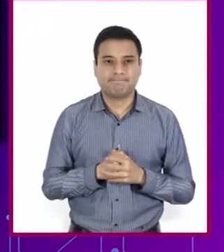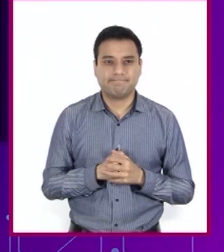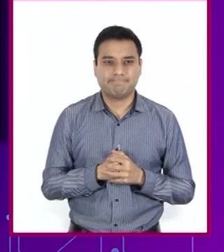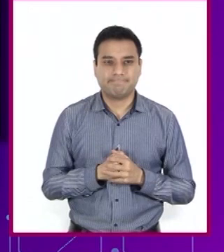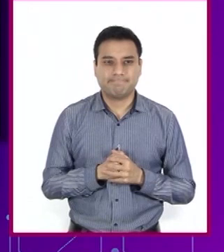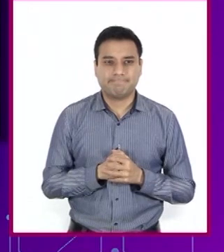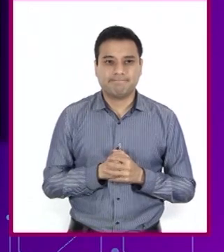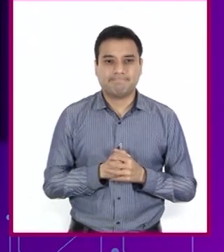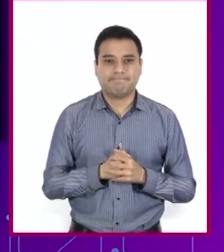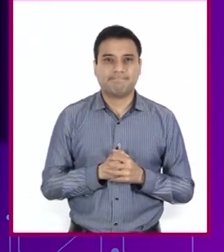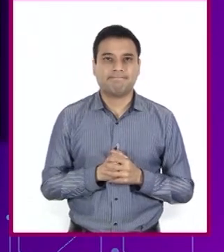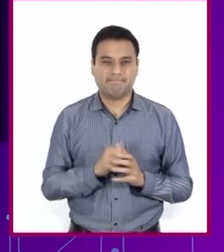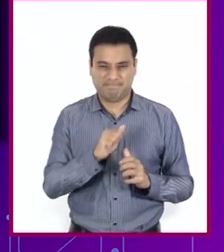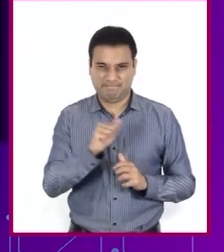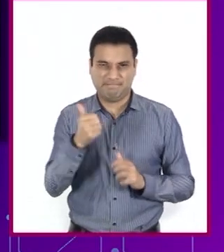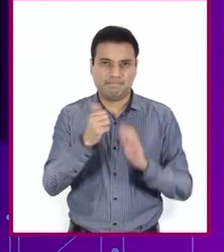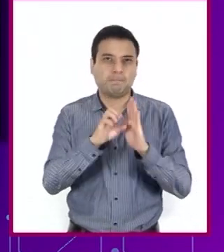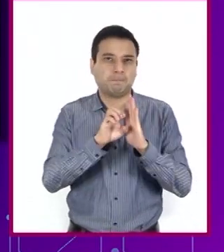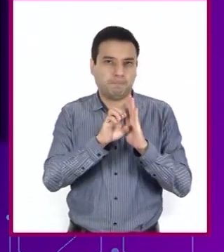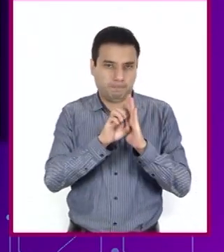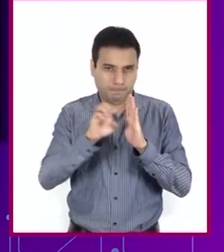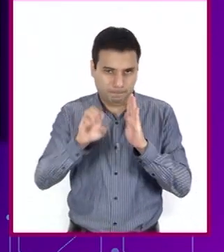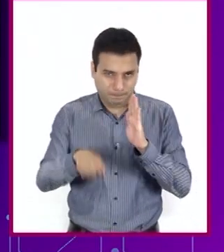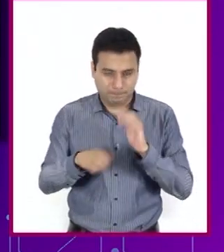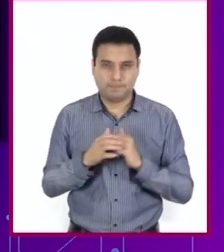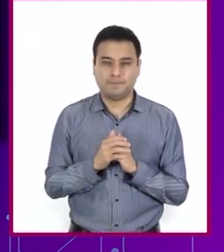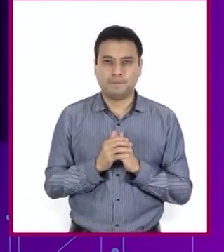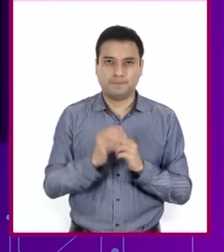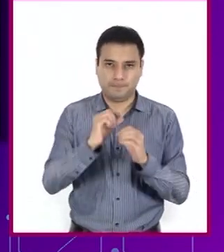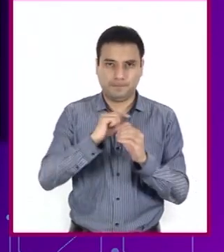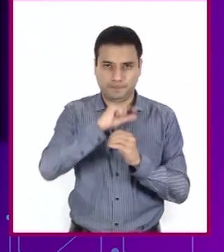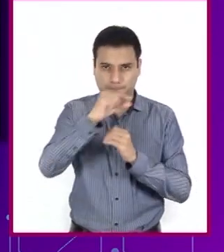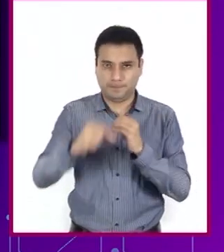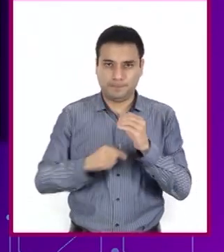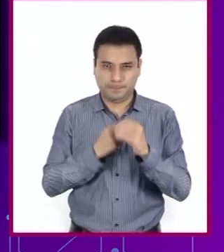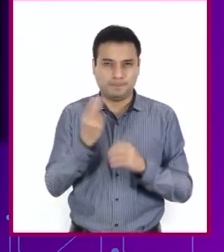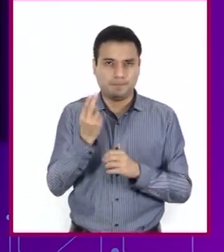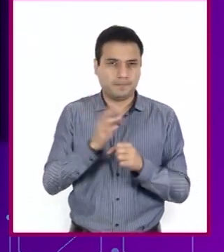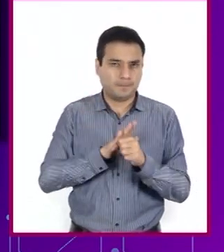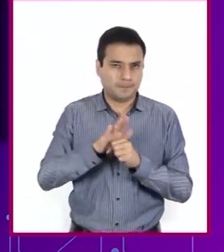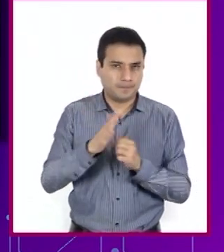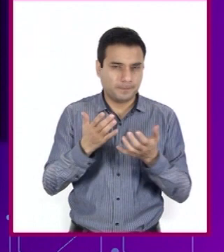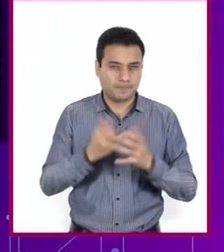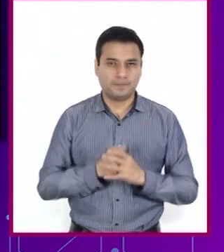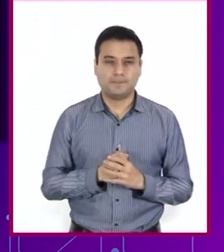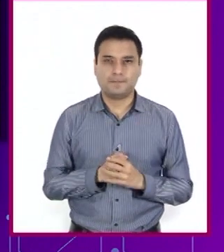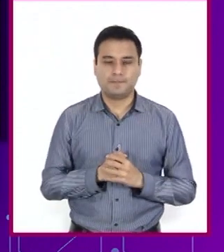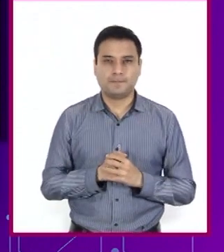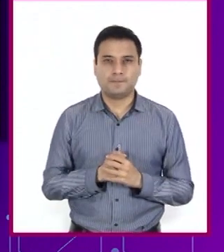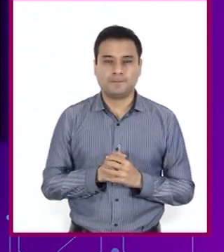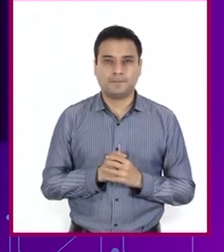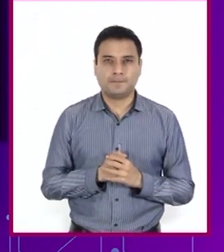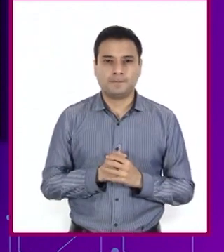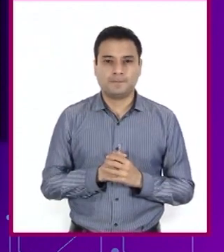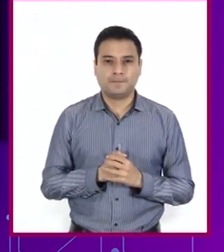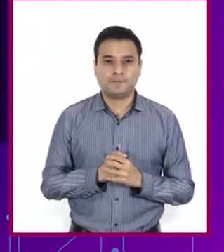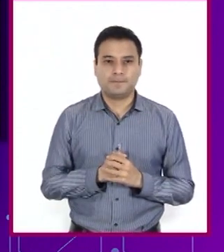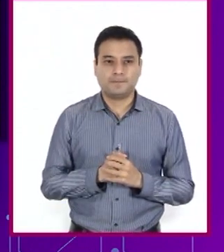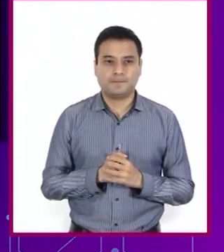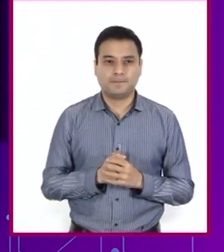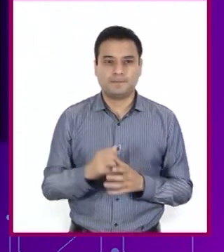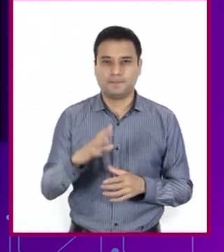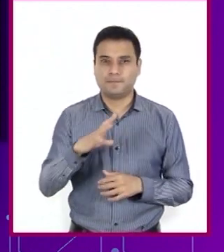Para nuestro siguiente ejemplo, vamos primero con los átomos que necesitaremos. Vean, en la parte superior izquierda aparece el